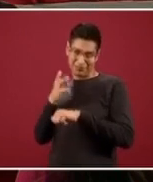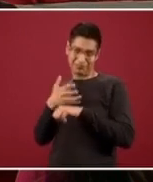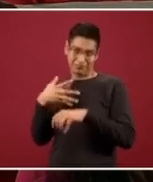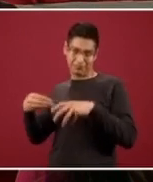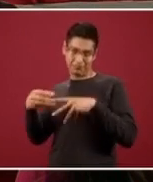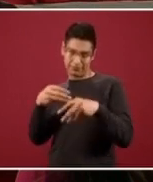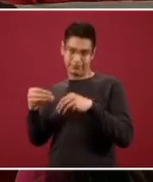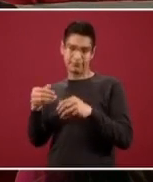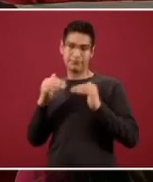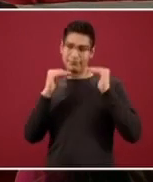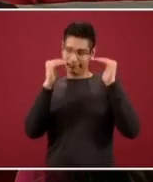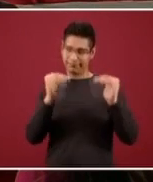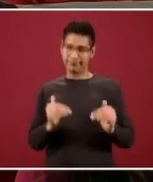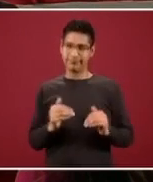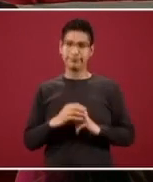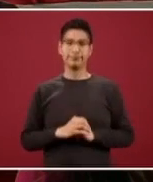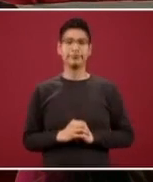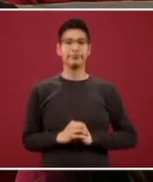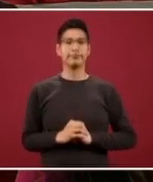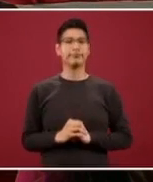favor.